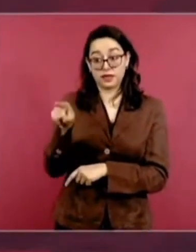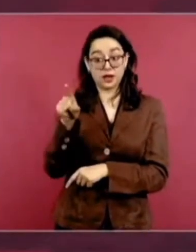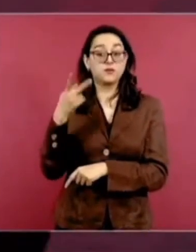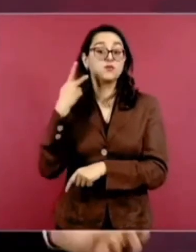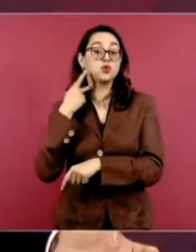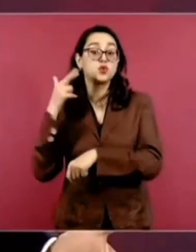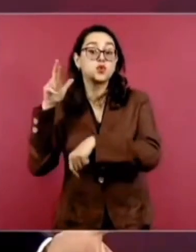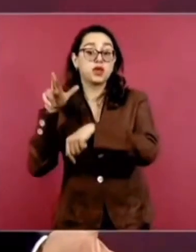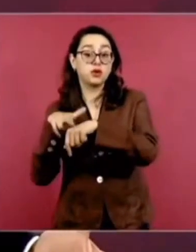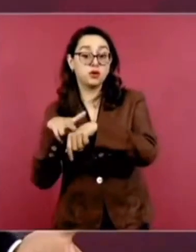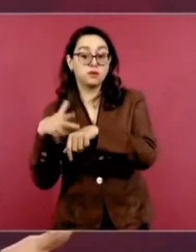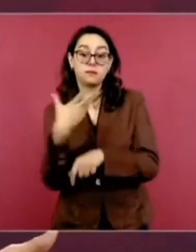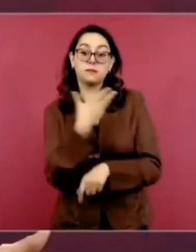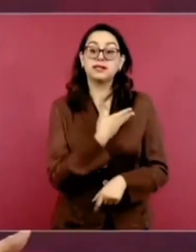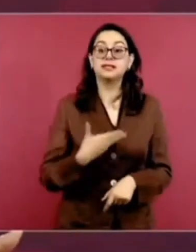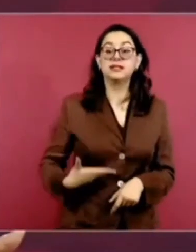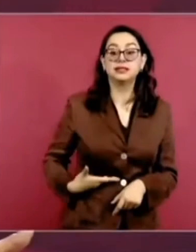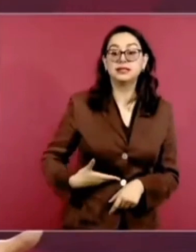Y